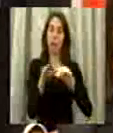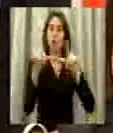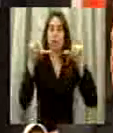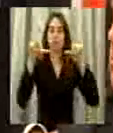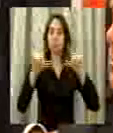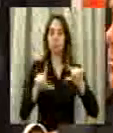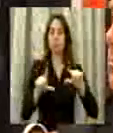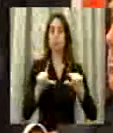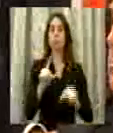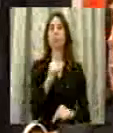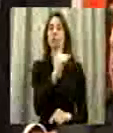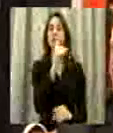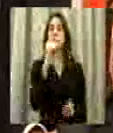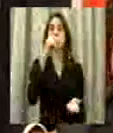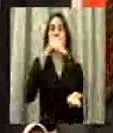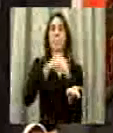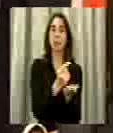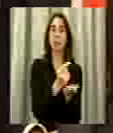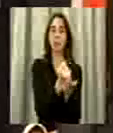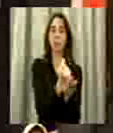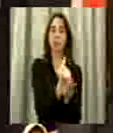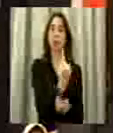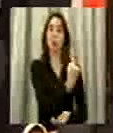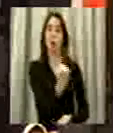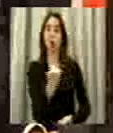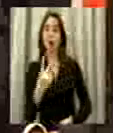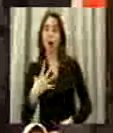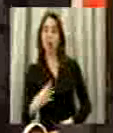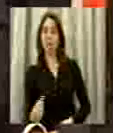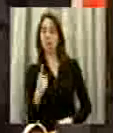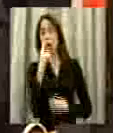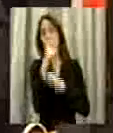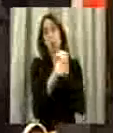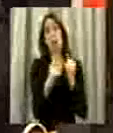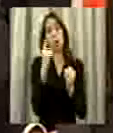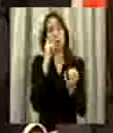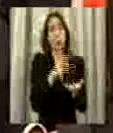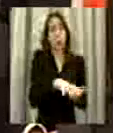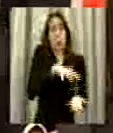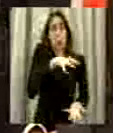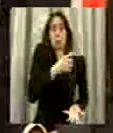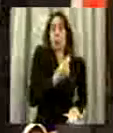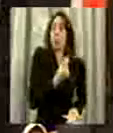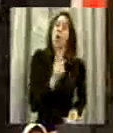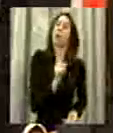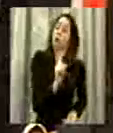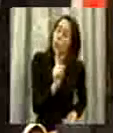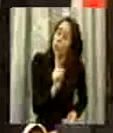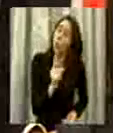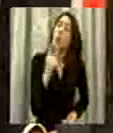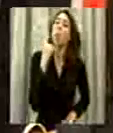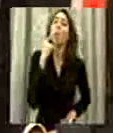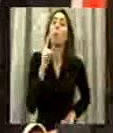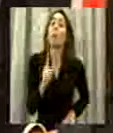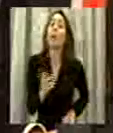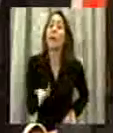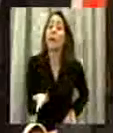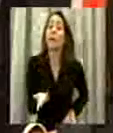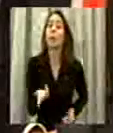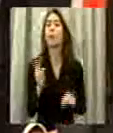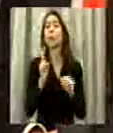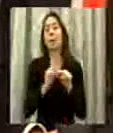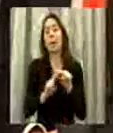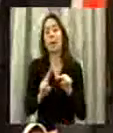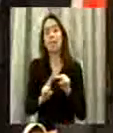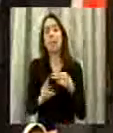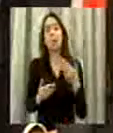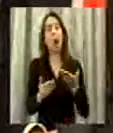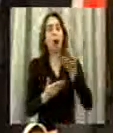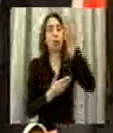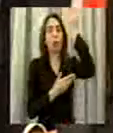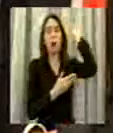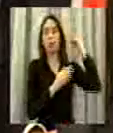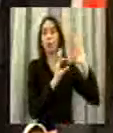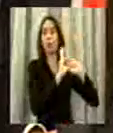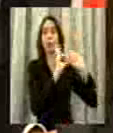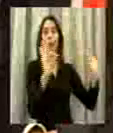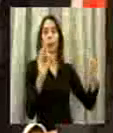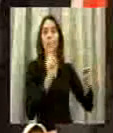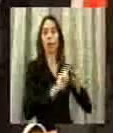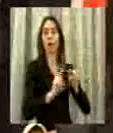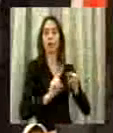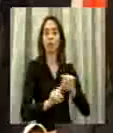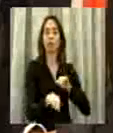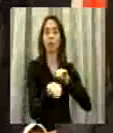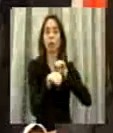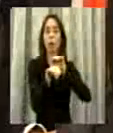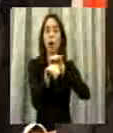de hasta 100.000 pesos por hijo por año. No es mucho, no es mucho, pero estamos haciendo algo que no se había hecho en el pasado, que